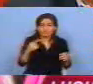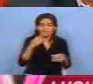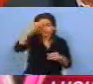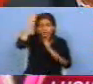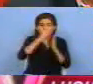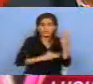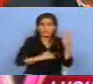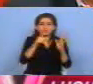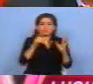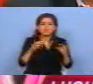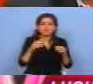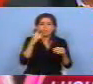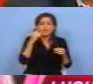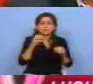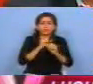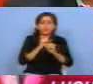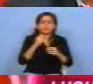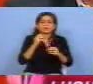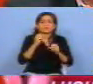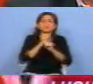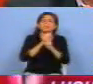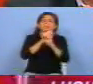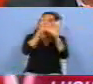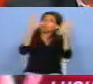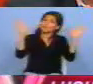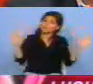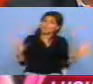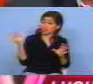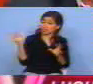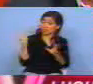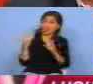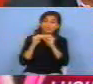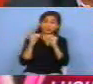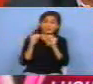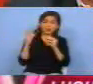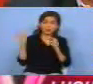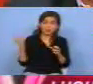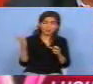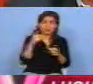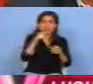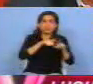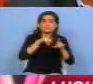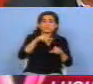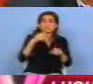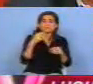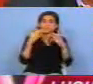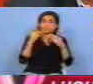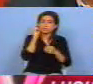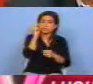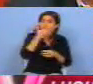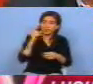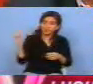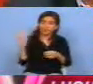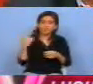maravillado por la fenomenal exposición de mis compañeros y cualquier cosa que diga el señor Lucho Avilés me tiene